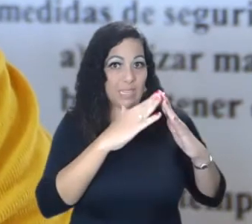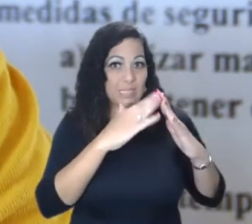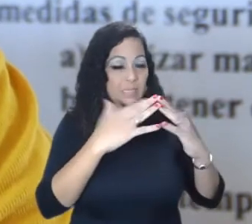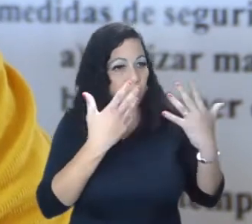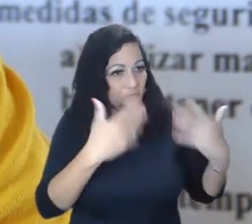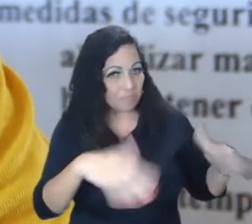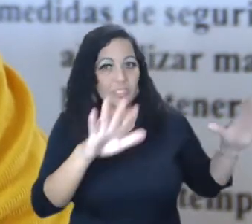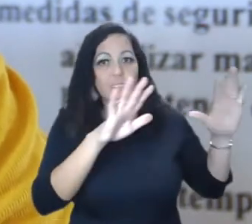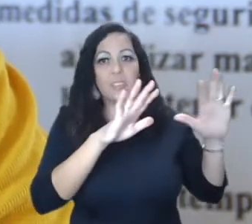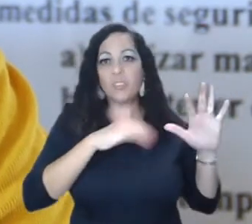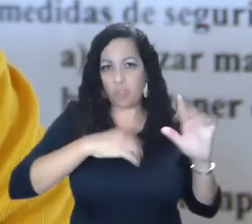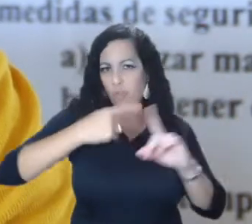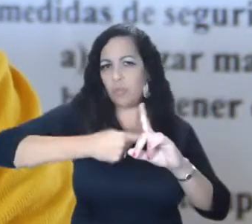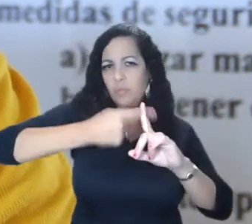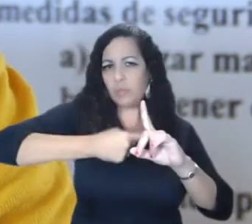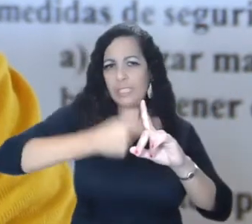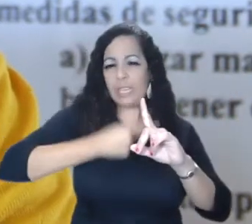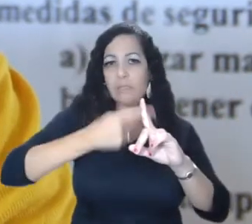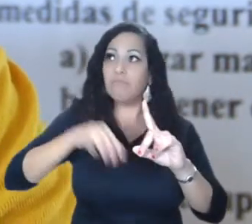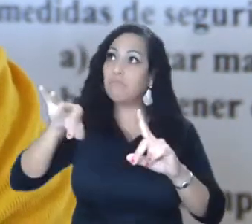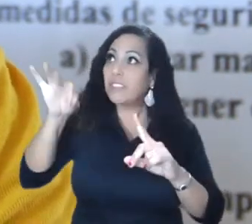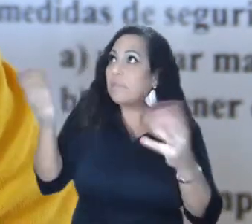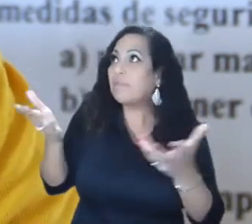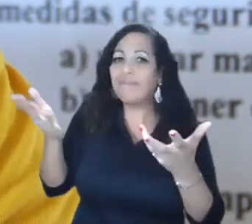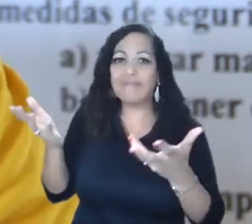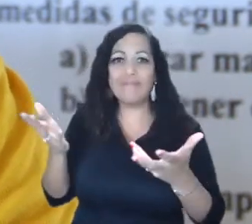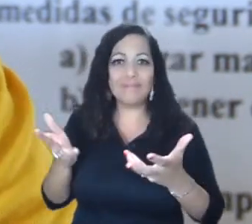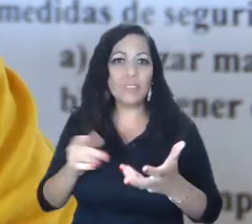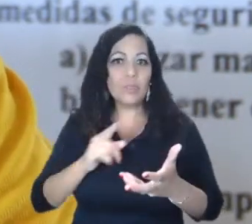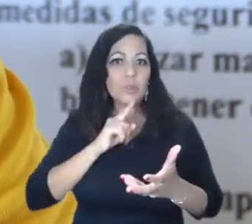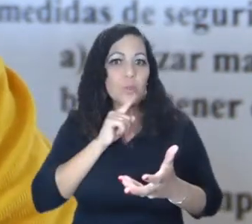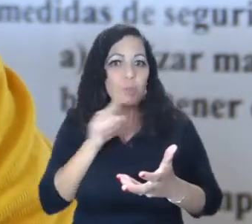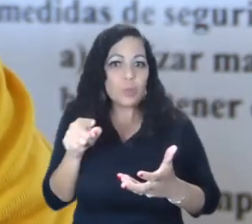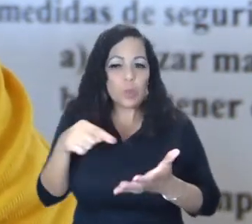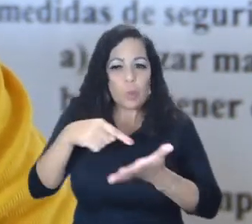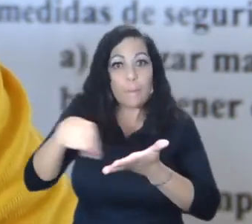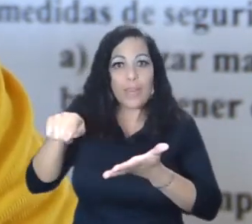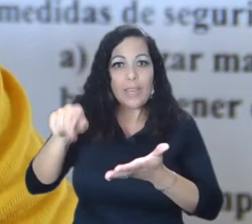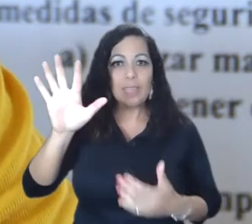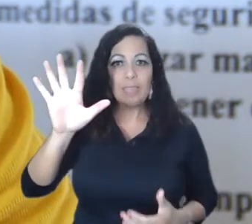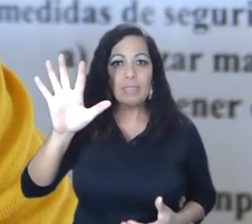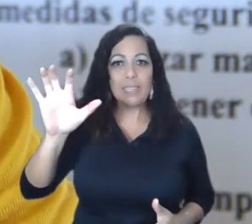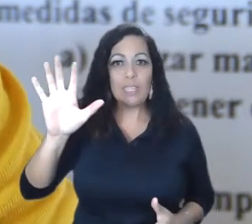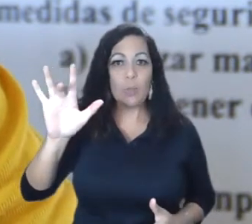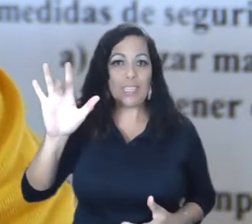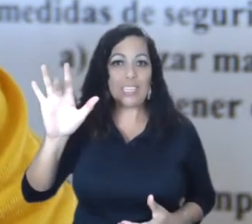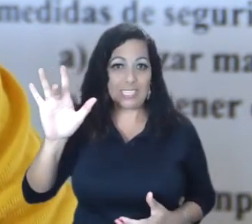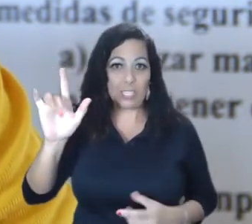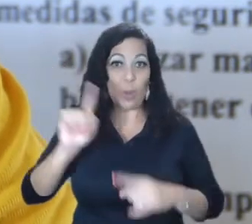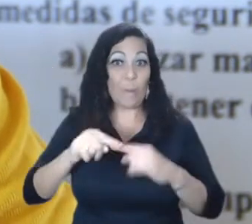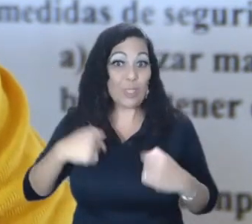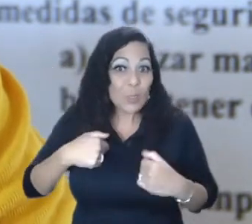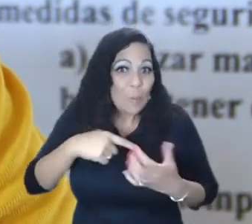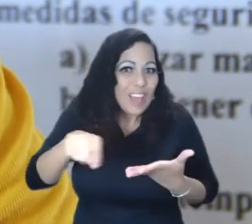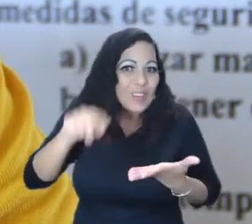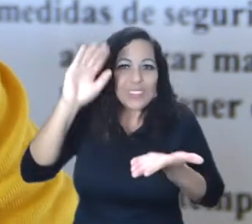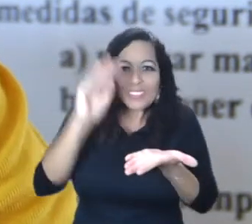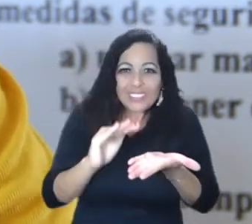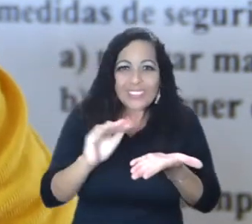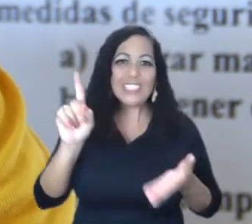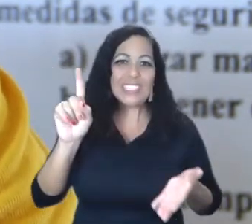salir de mi casa, ya que estaba alquilada, encontré este sitio que es de 525, estoy